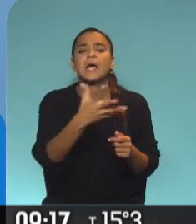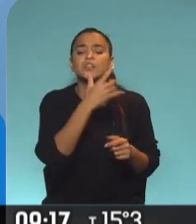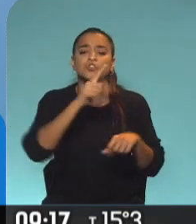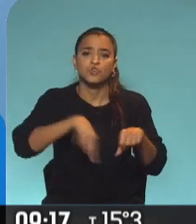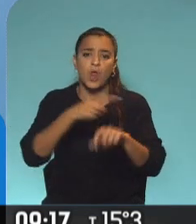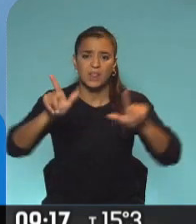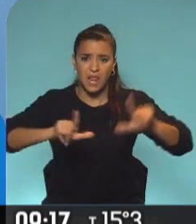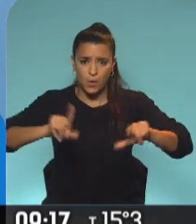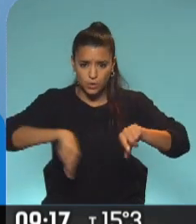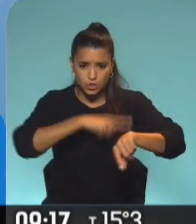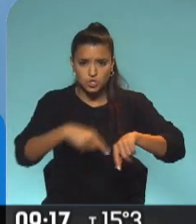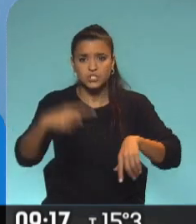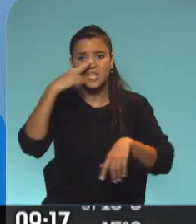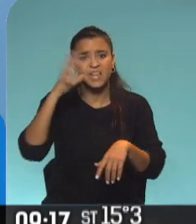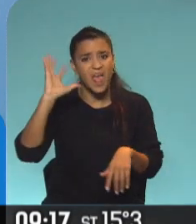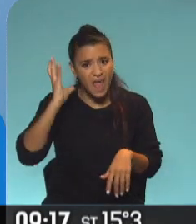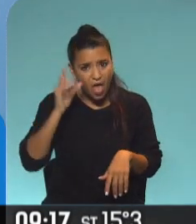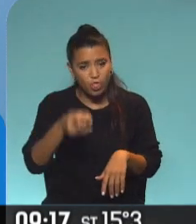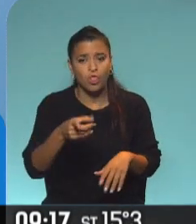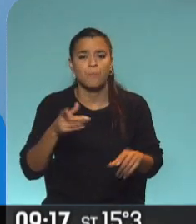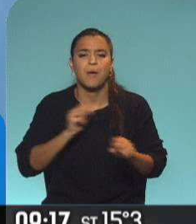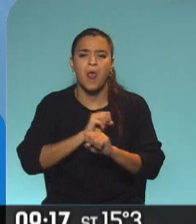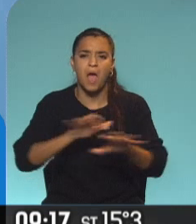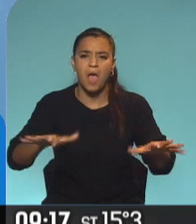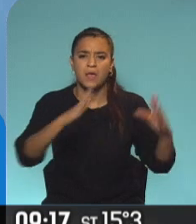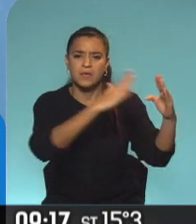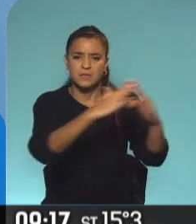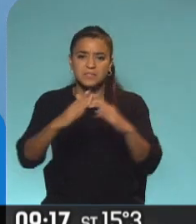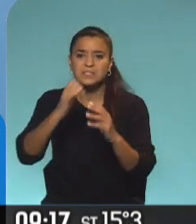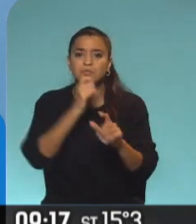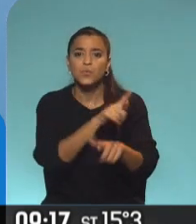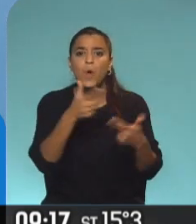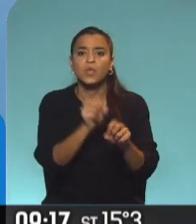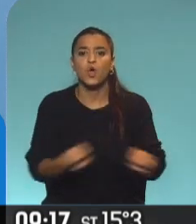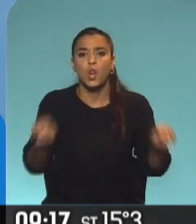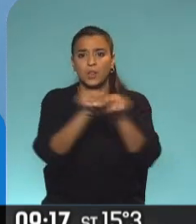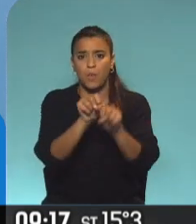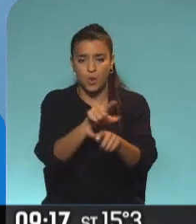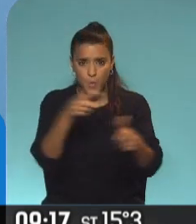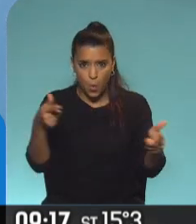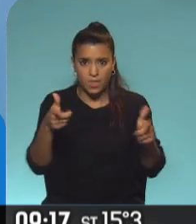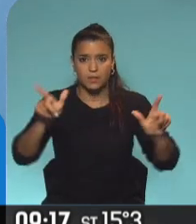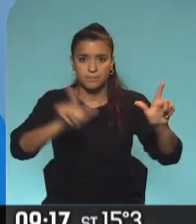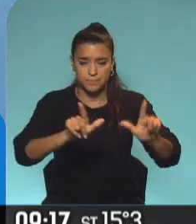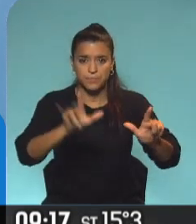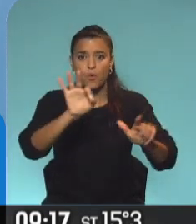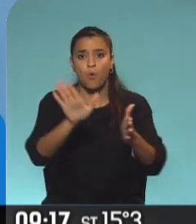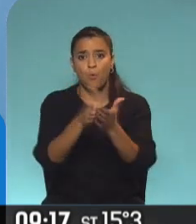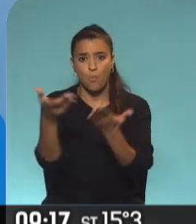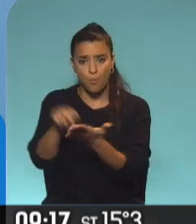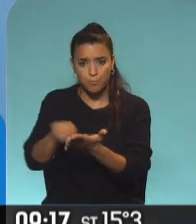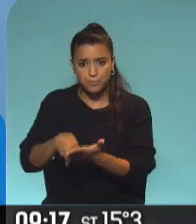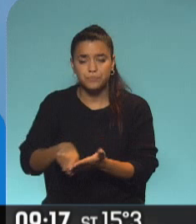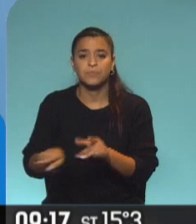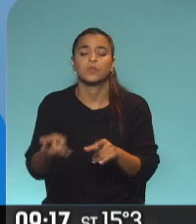de televisión y 7 de radio para llegar a todos los hogares que no cuentan con conectividad, y se